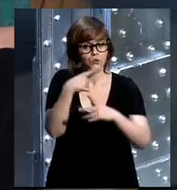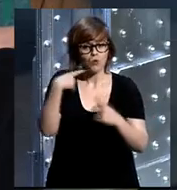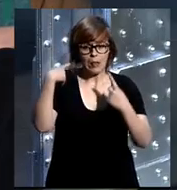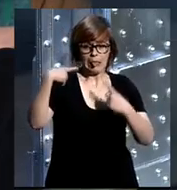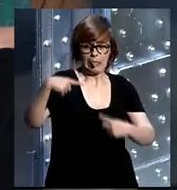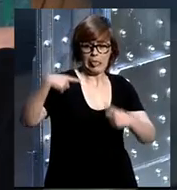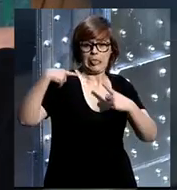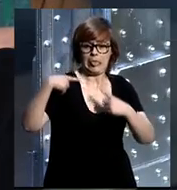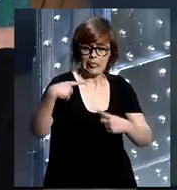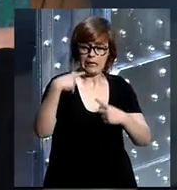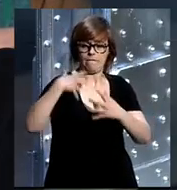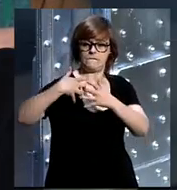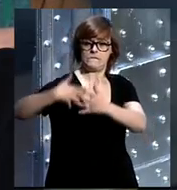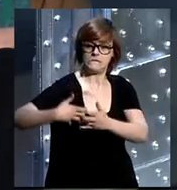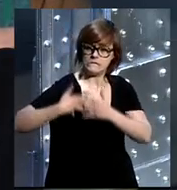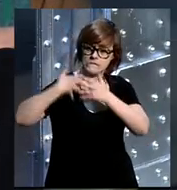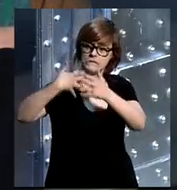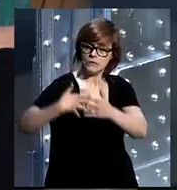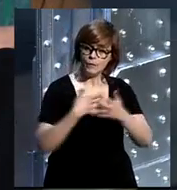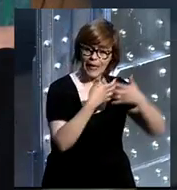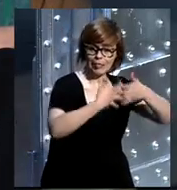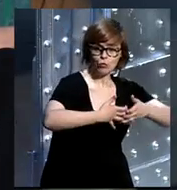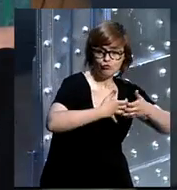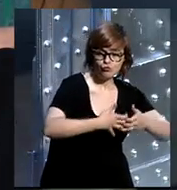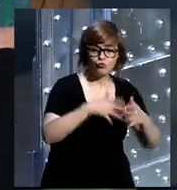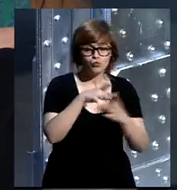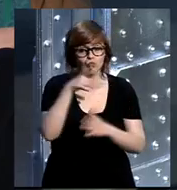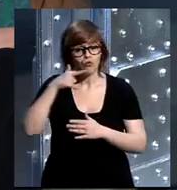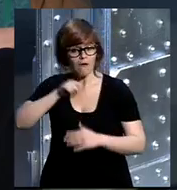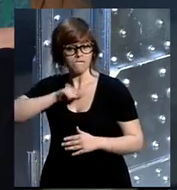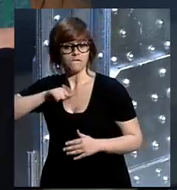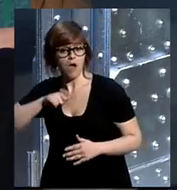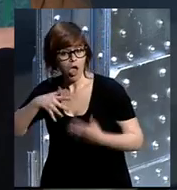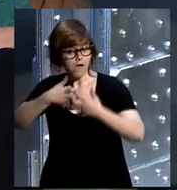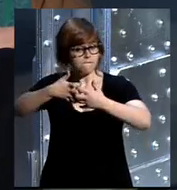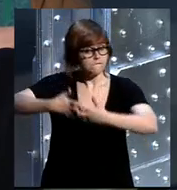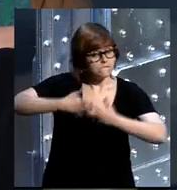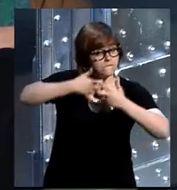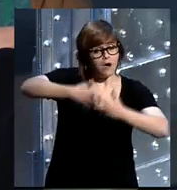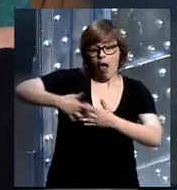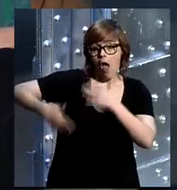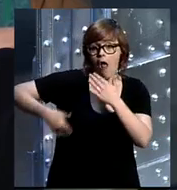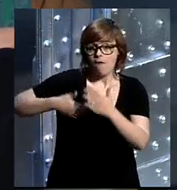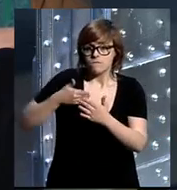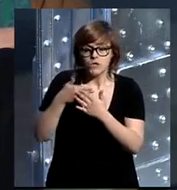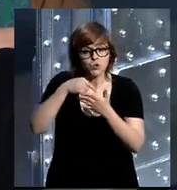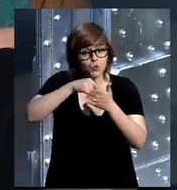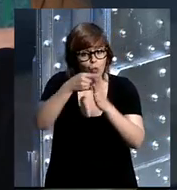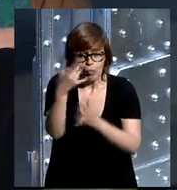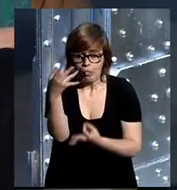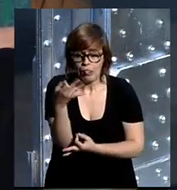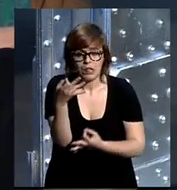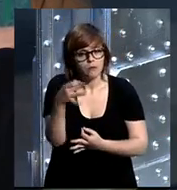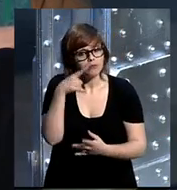ritmo apabullante y que la propia industria está encontrando las soluciones, ¿no? Entonces, ¿qué es lo que sucede? Bueno, yo confío muchísimo en